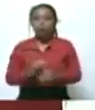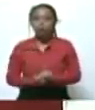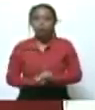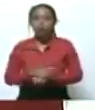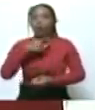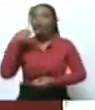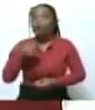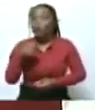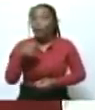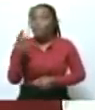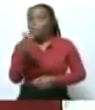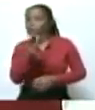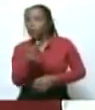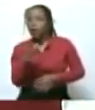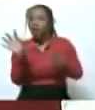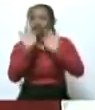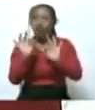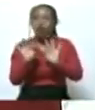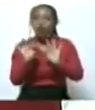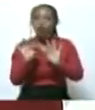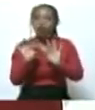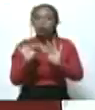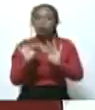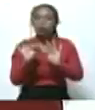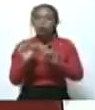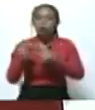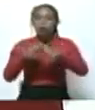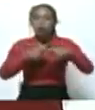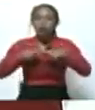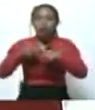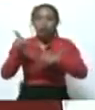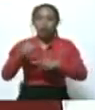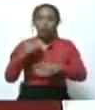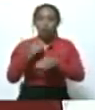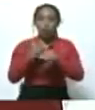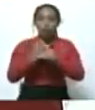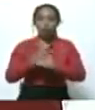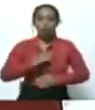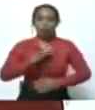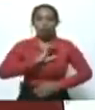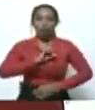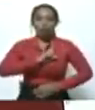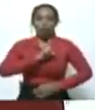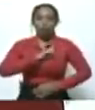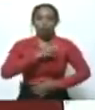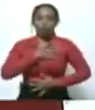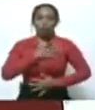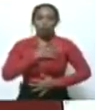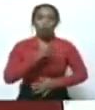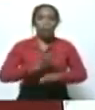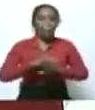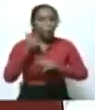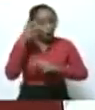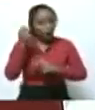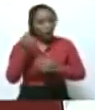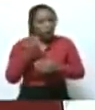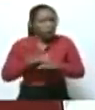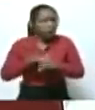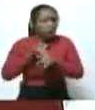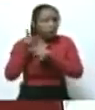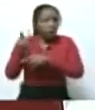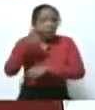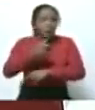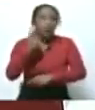Rusia hace unas maniobras con Bielorrusia y a ellos les da taquicardia. Se entiende porque esta gente